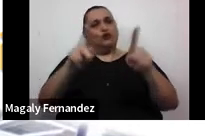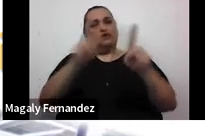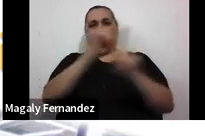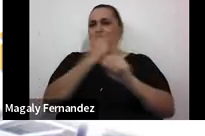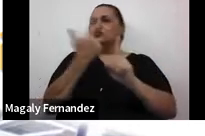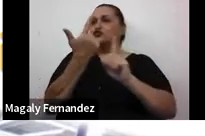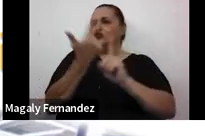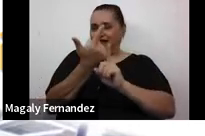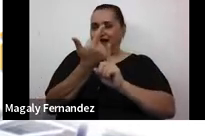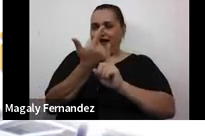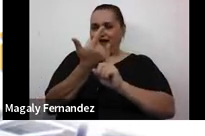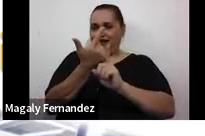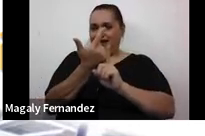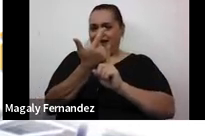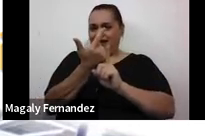para